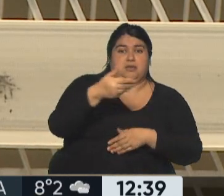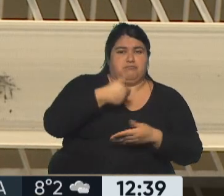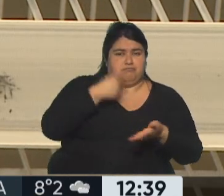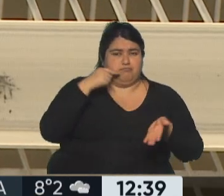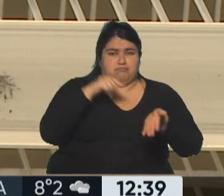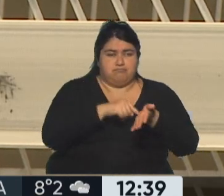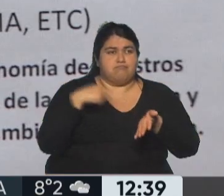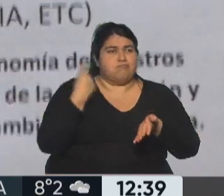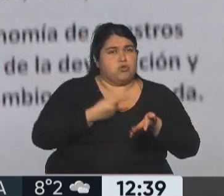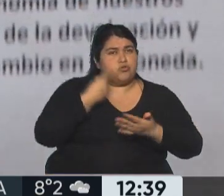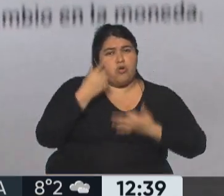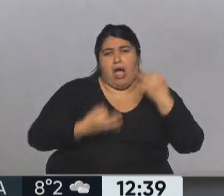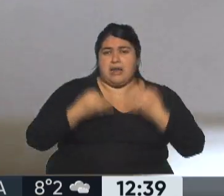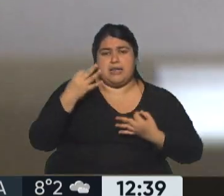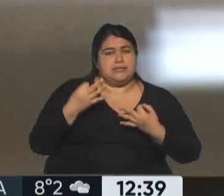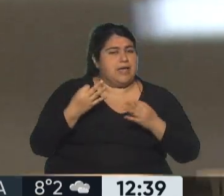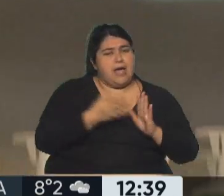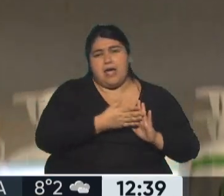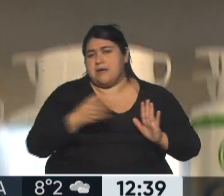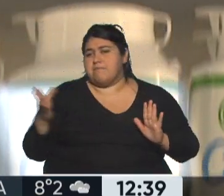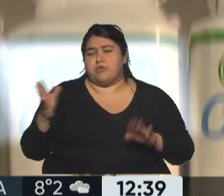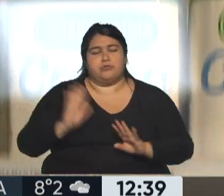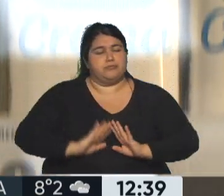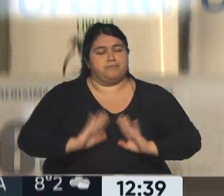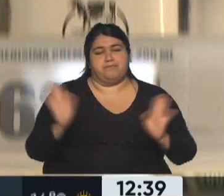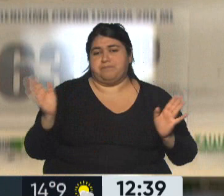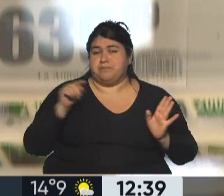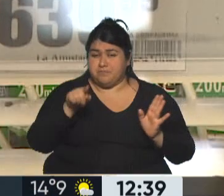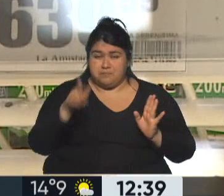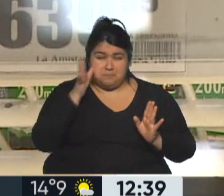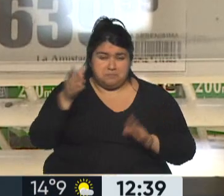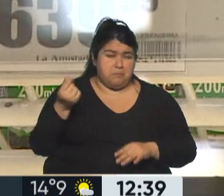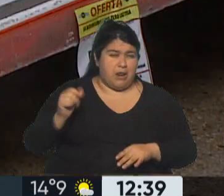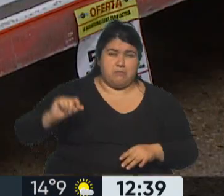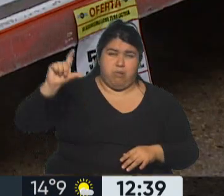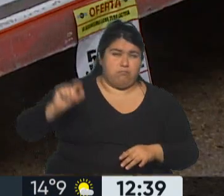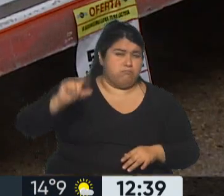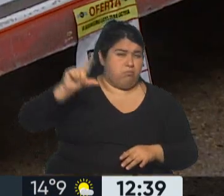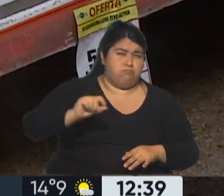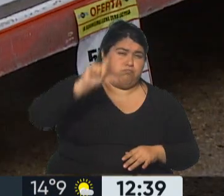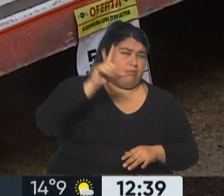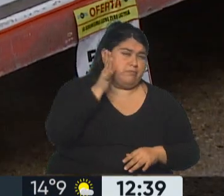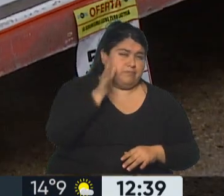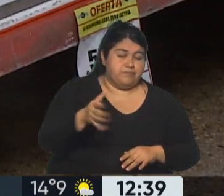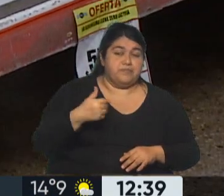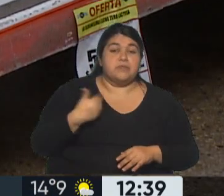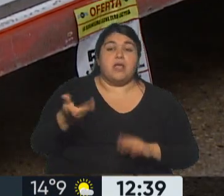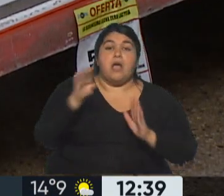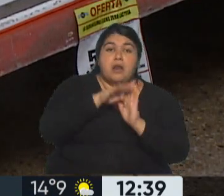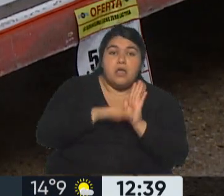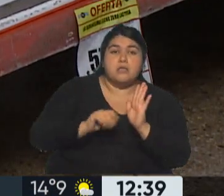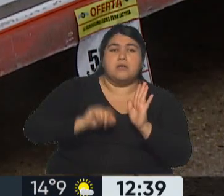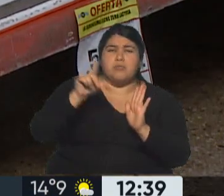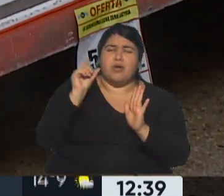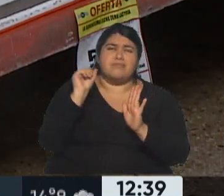hicimos la evaluación y consideramos que eran desmedidos los aumentos. Si bien no aumenta el precio de lista, tiene una manera